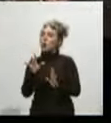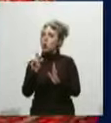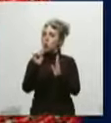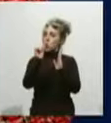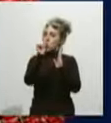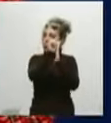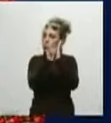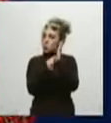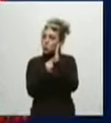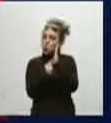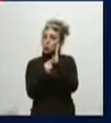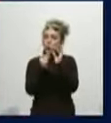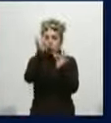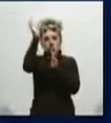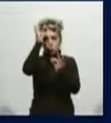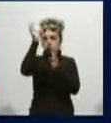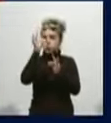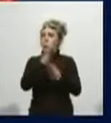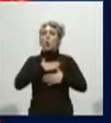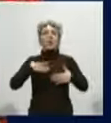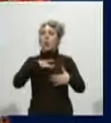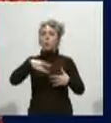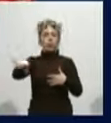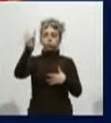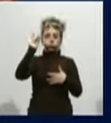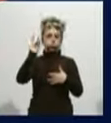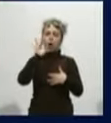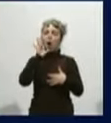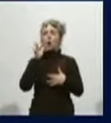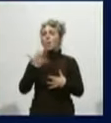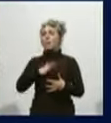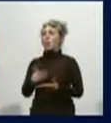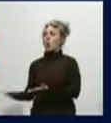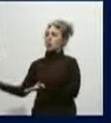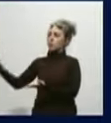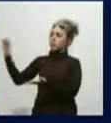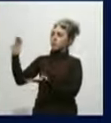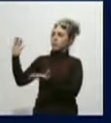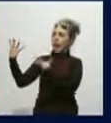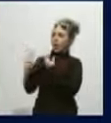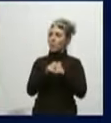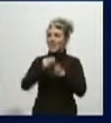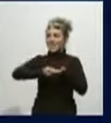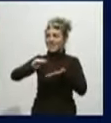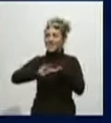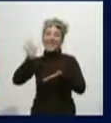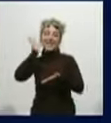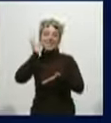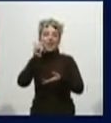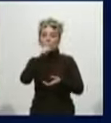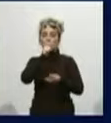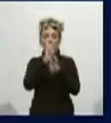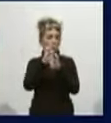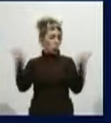cualquiera puede ser el gran elegido. Vamos a pedir que nos acompañe la secretaria del jurado, y en lo que la secretaria del jurado